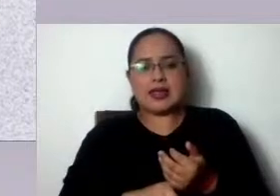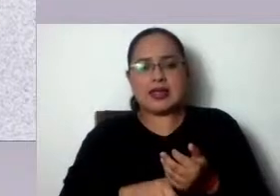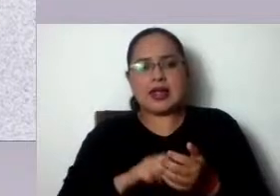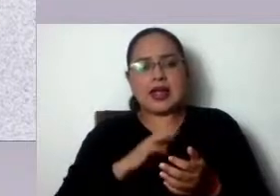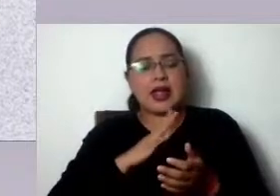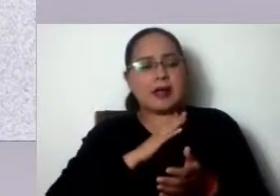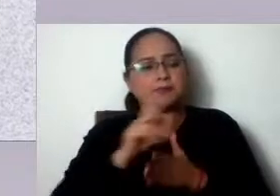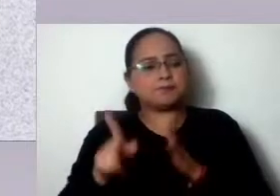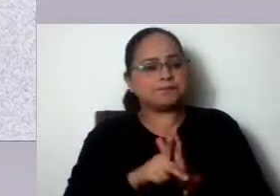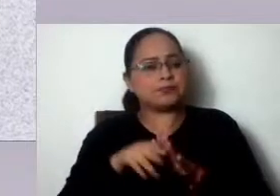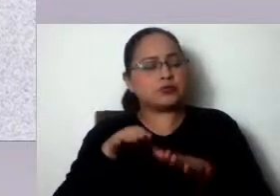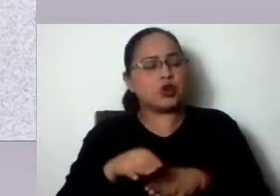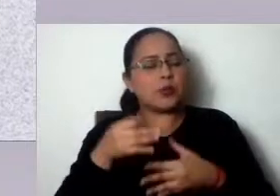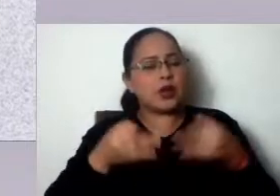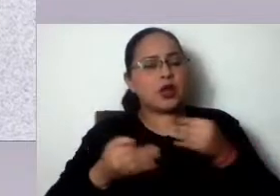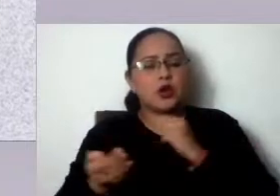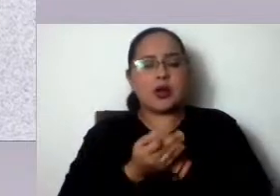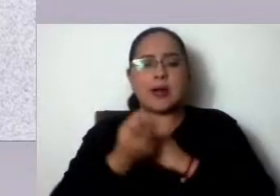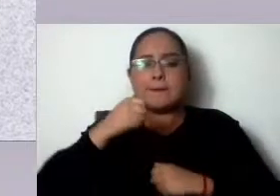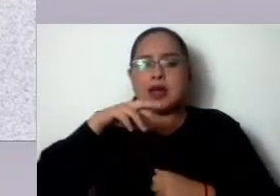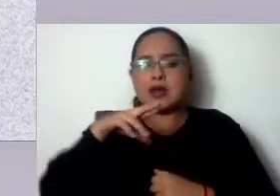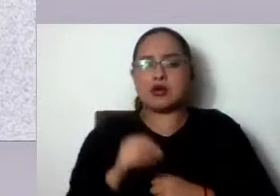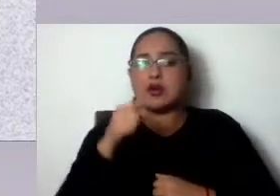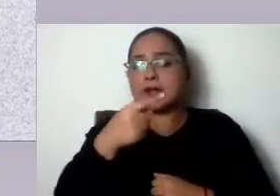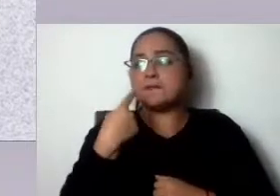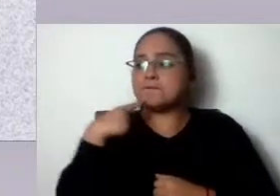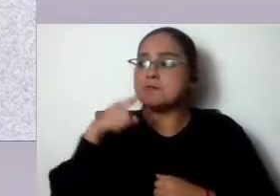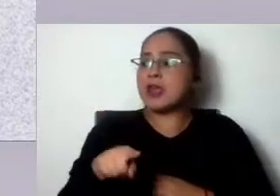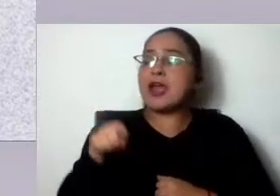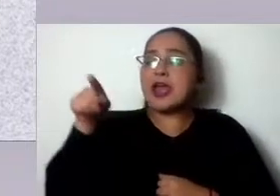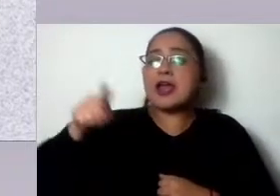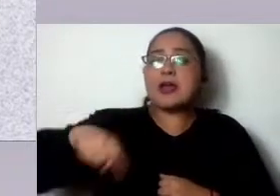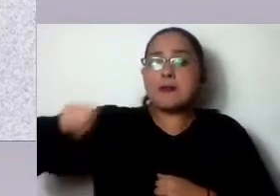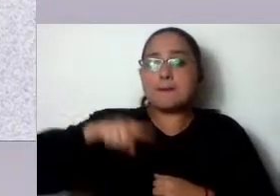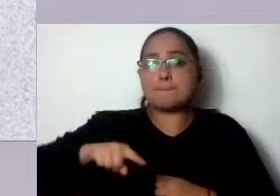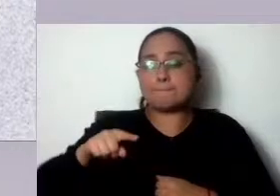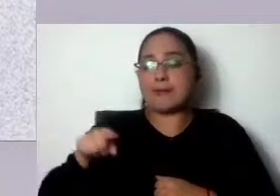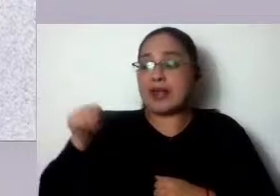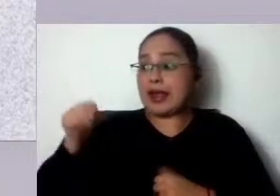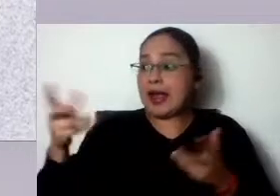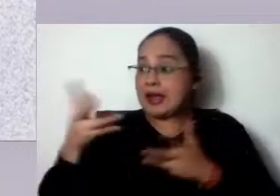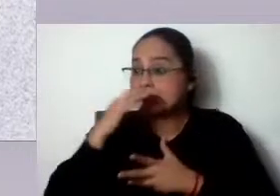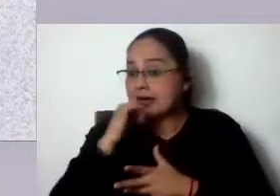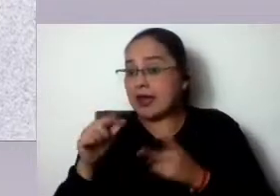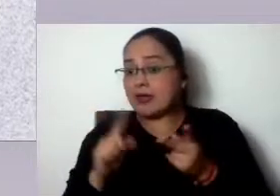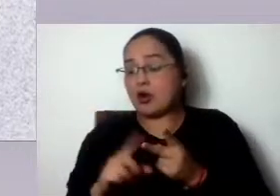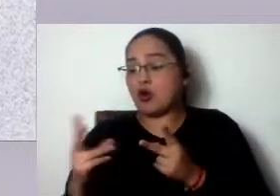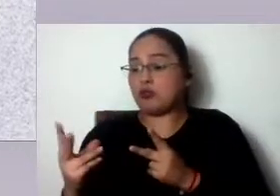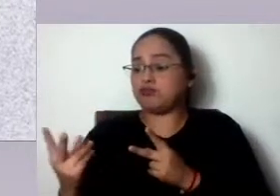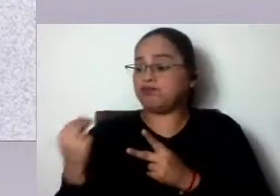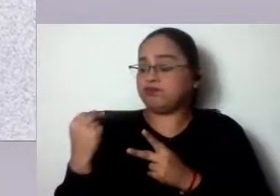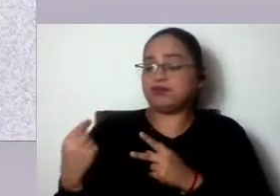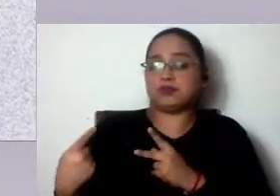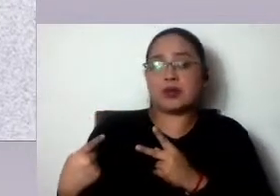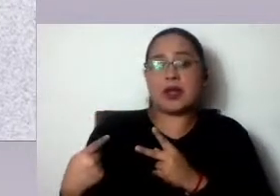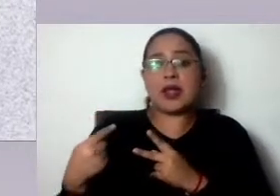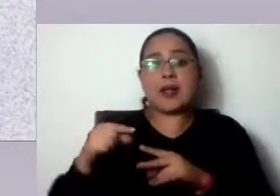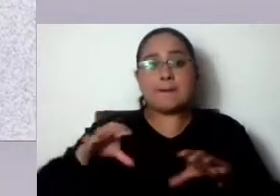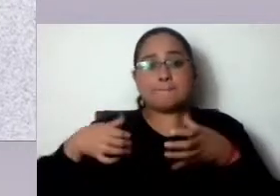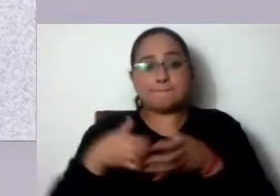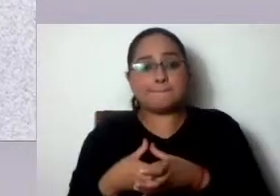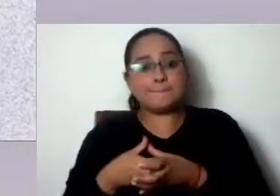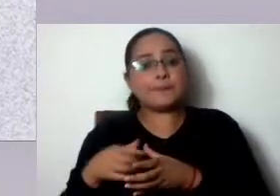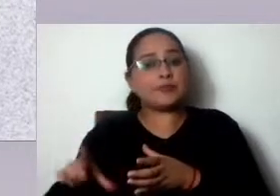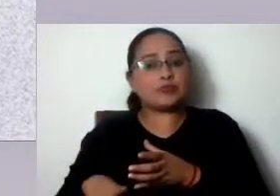los juicios de amparo en los que se reclamó la negativa u omisión de un organismo de seguridad social la entidad